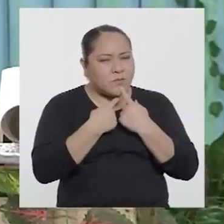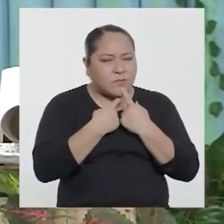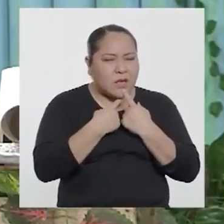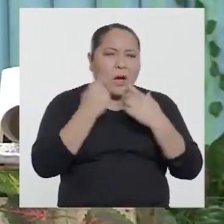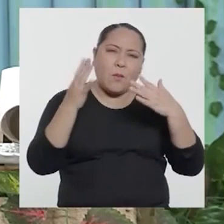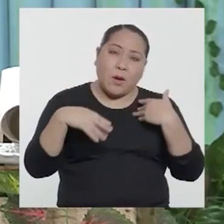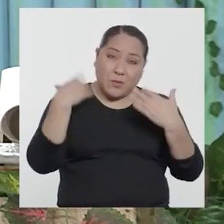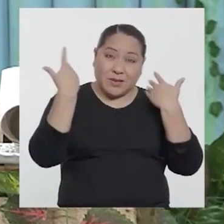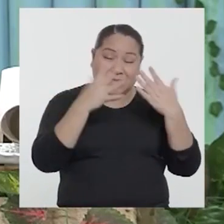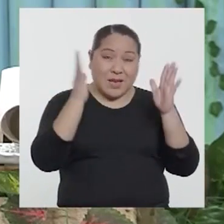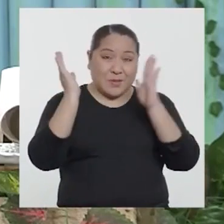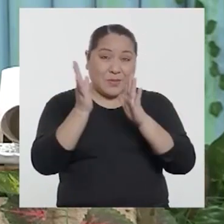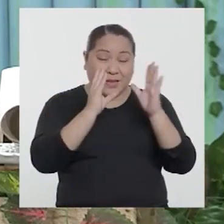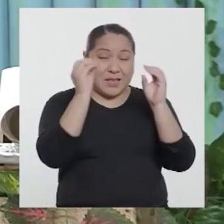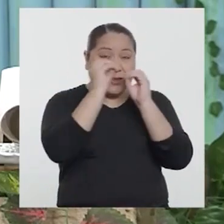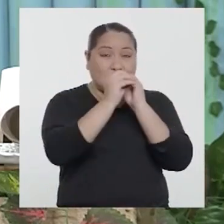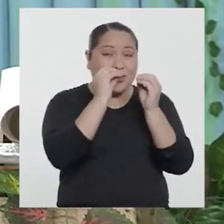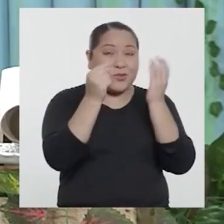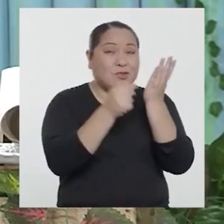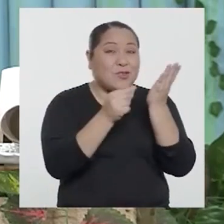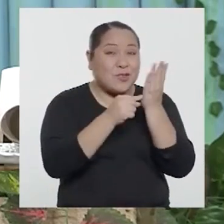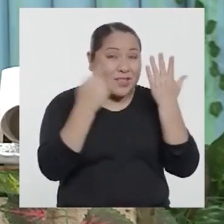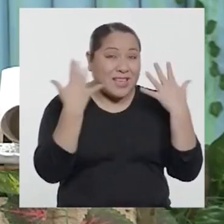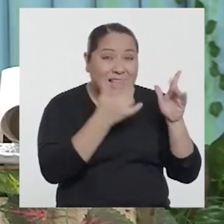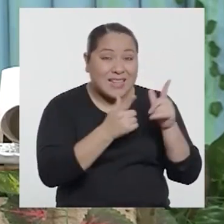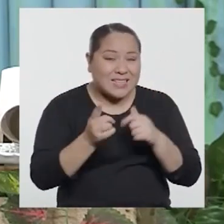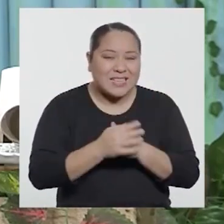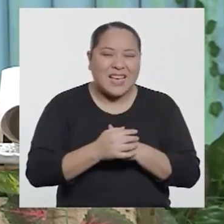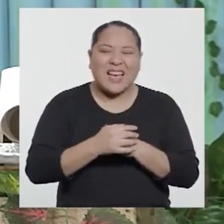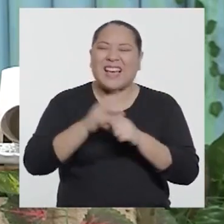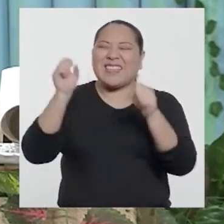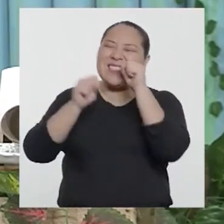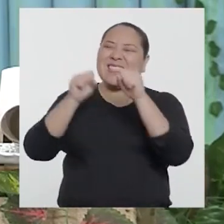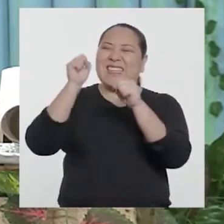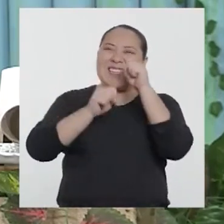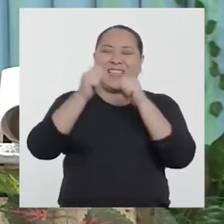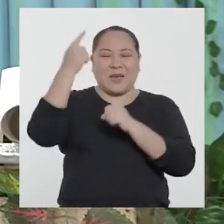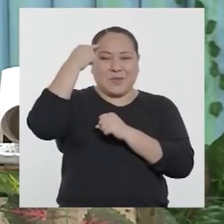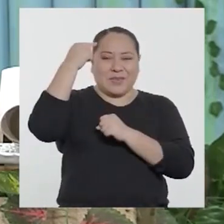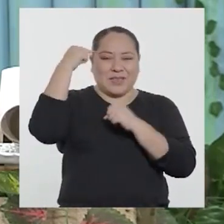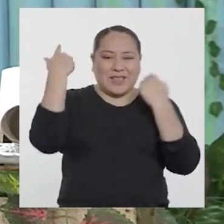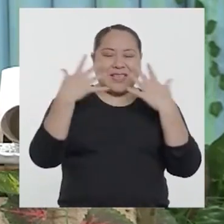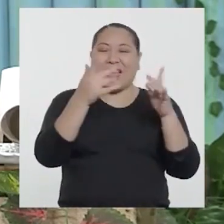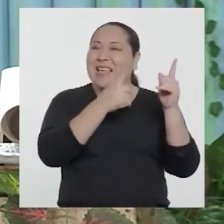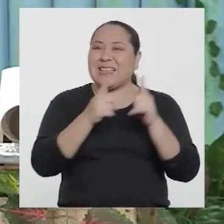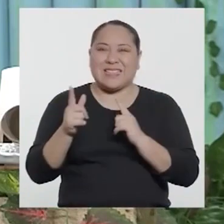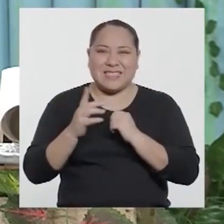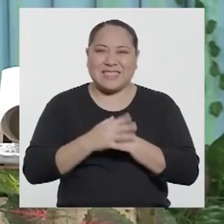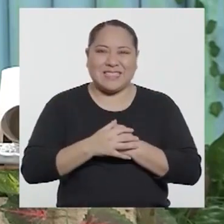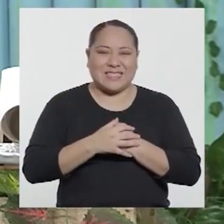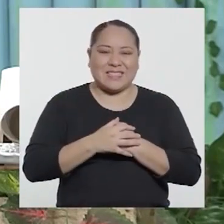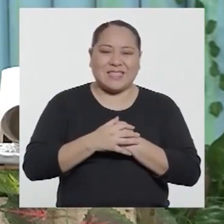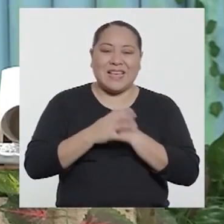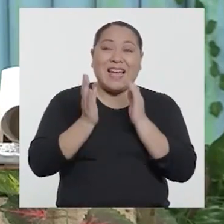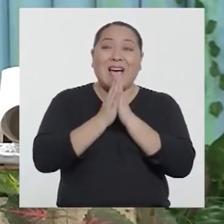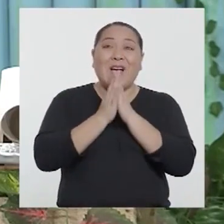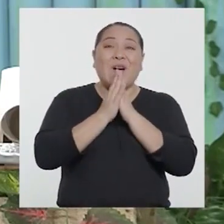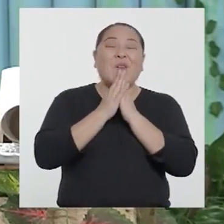Entonces, ¿podemos ya elaborar nuestra solución tecnológica? ¡Sí! Creo que ya estamos listos.